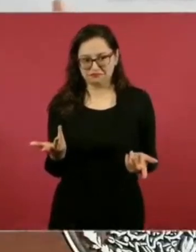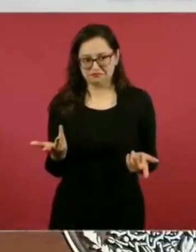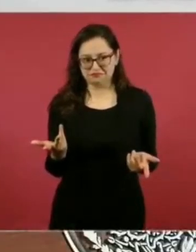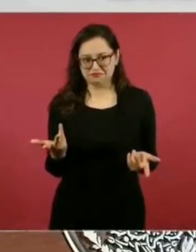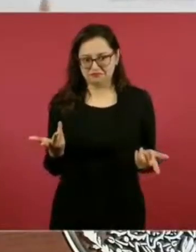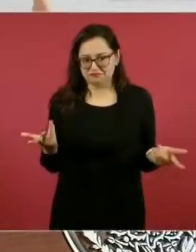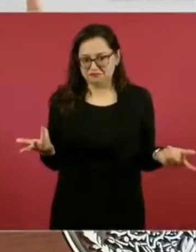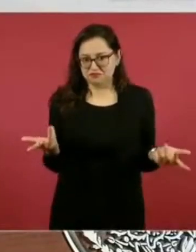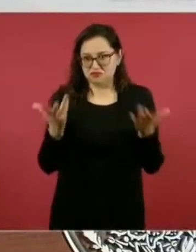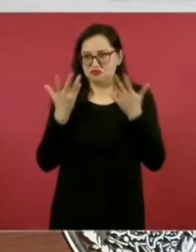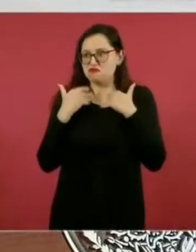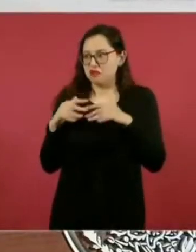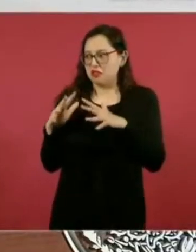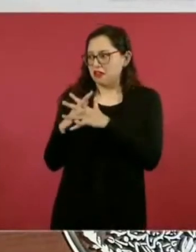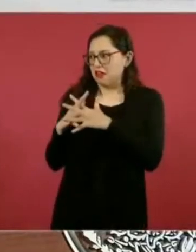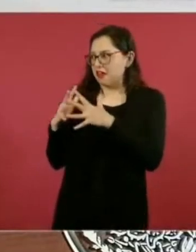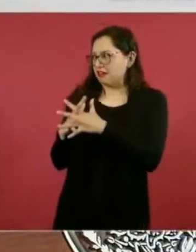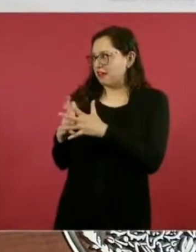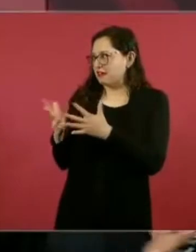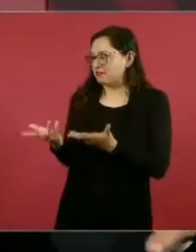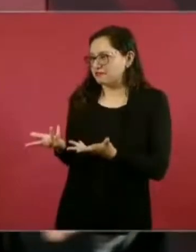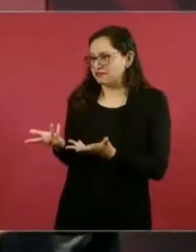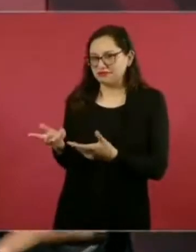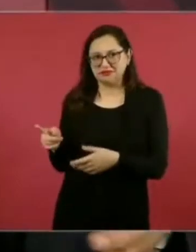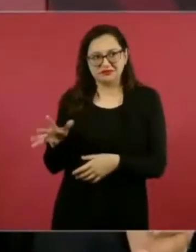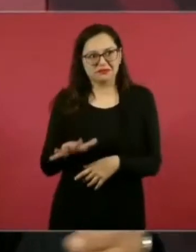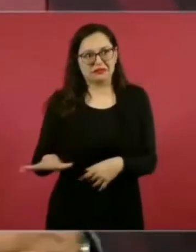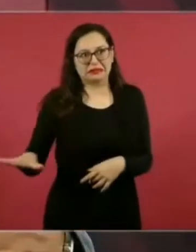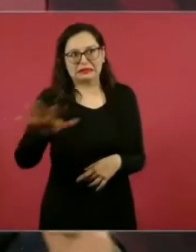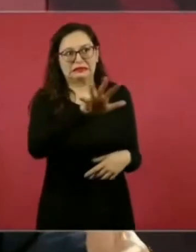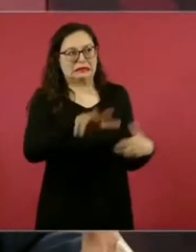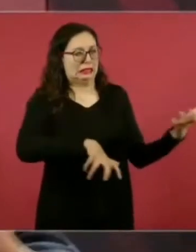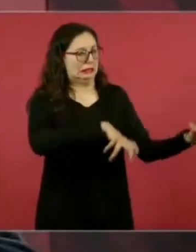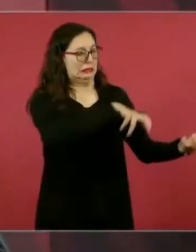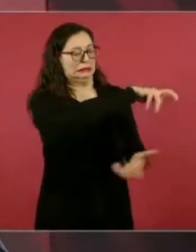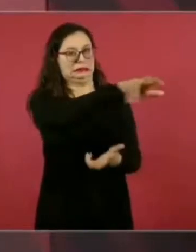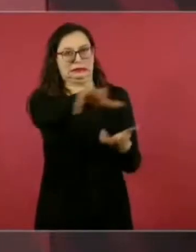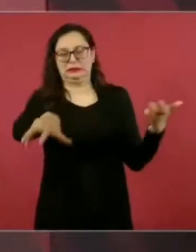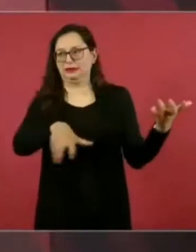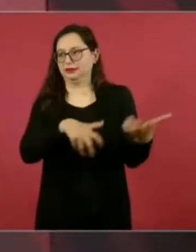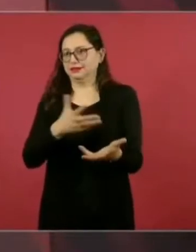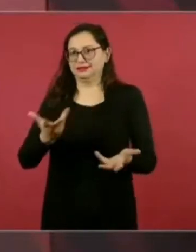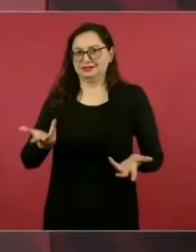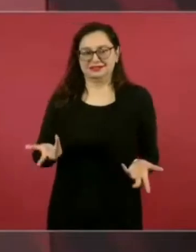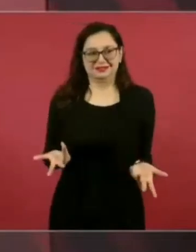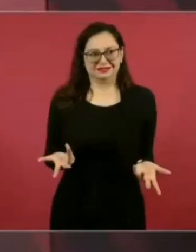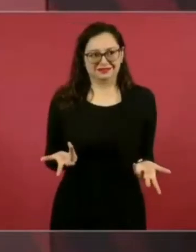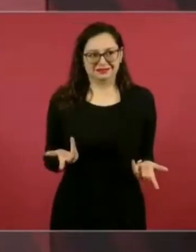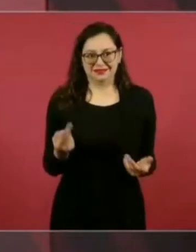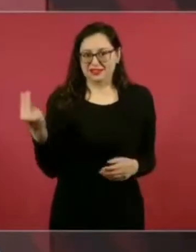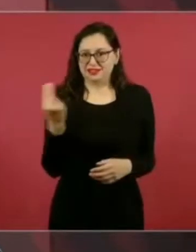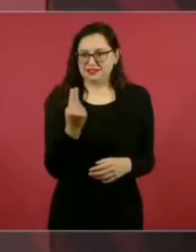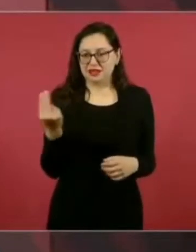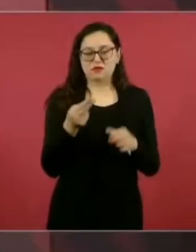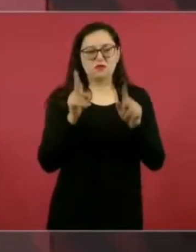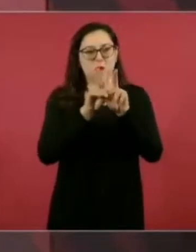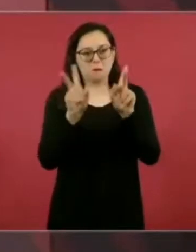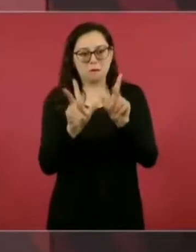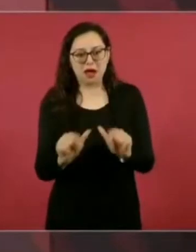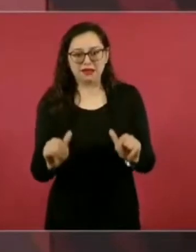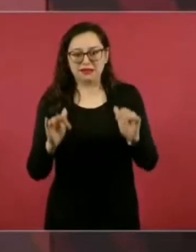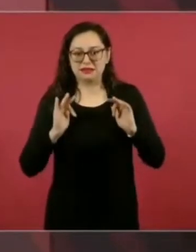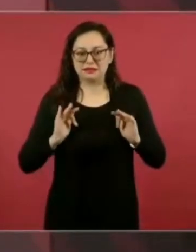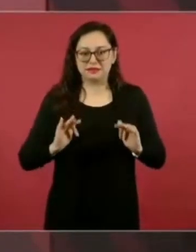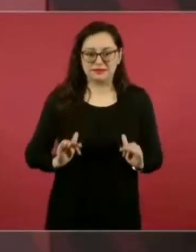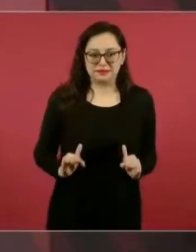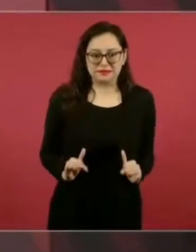nosotros necesitamos garantizar la paz, la tranquilidad en el país, y no había más